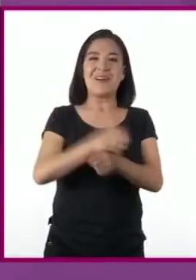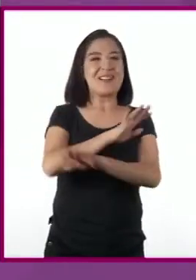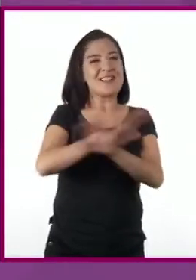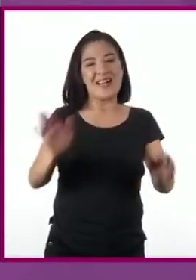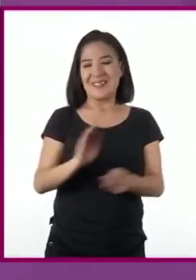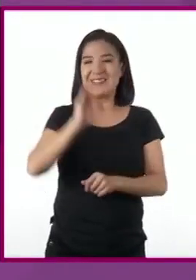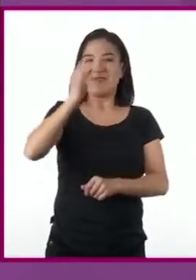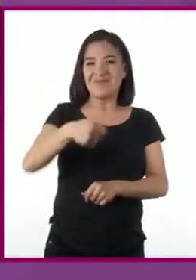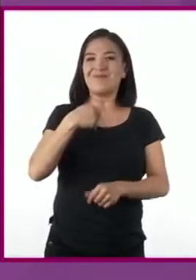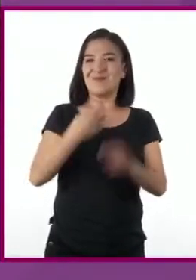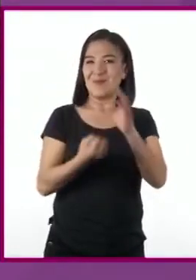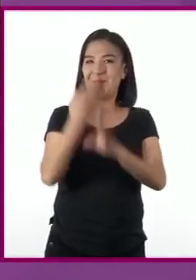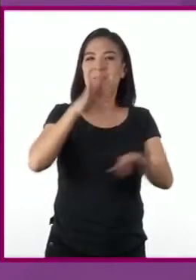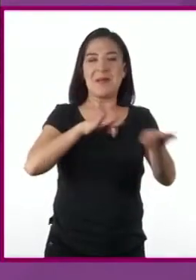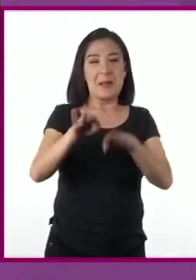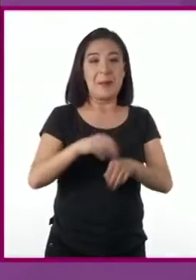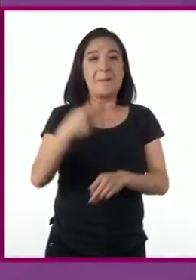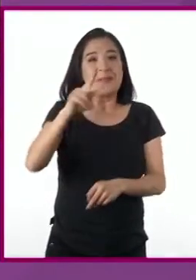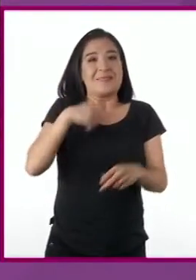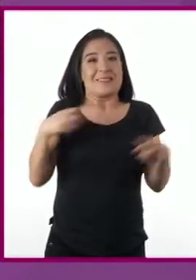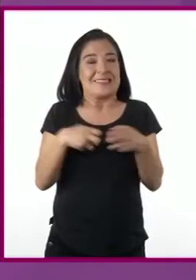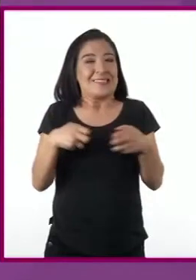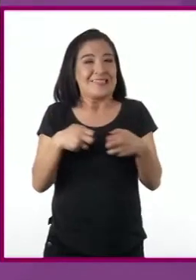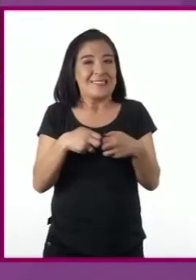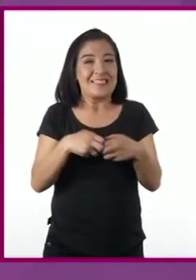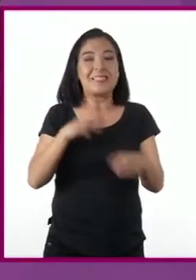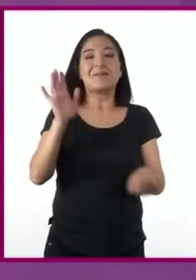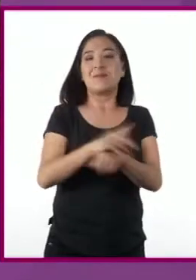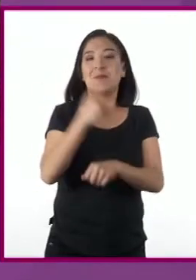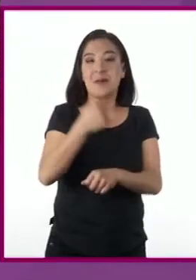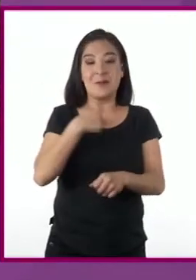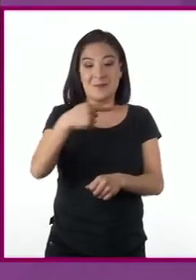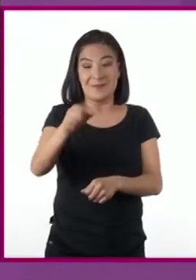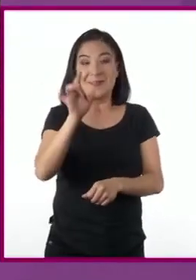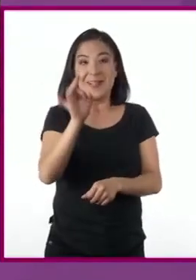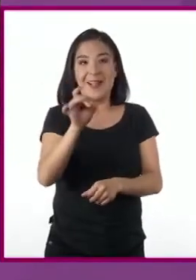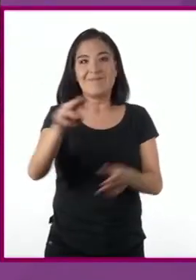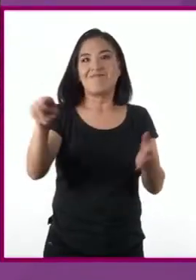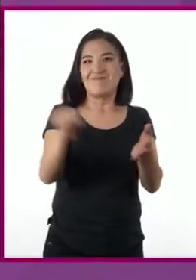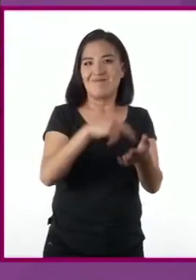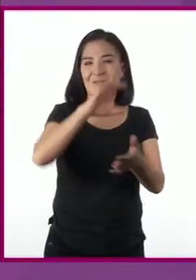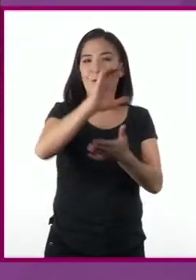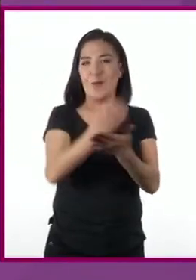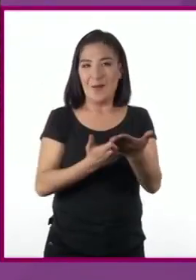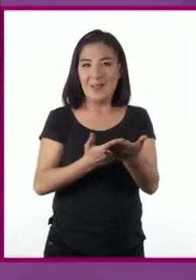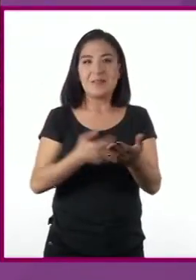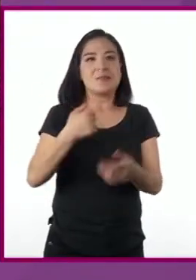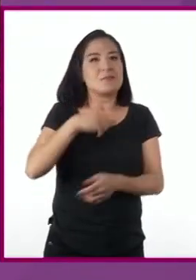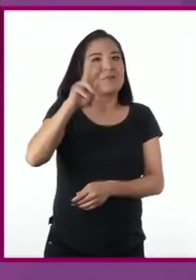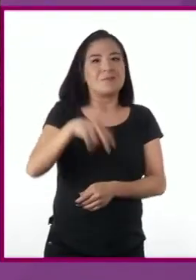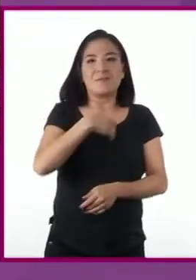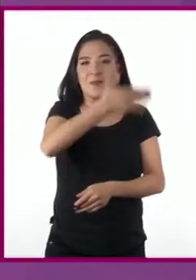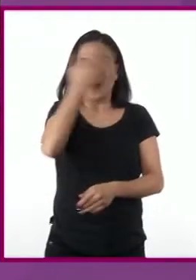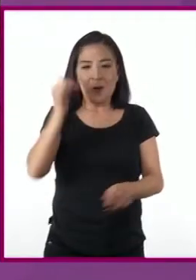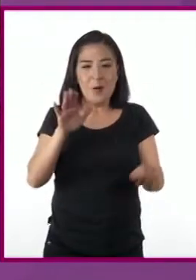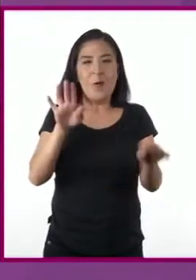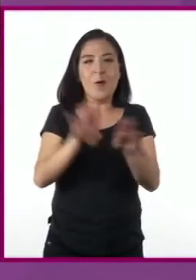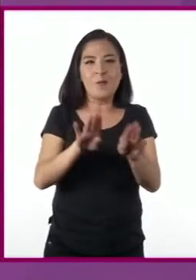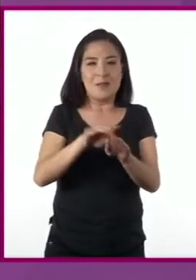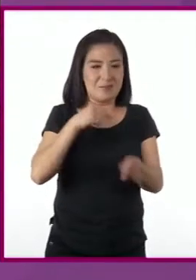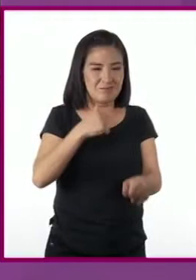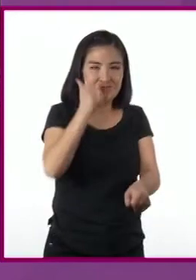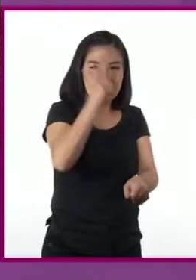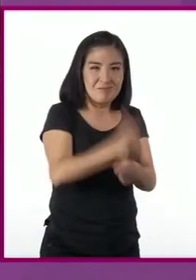primer empleo. Pero estoy nervioso porque en unos días firmaré el contrato y la verdad no sé cómo identificar la